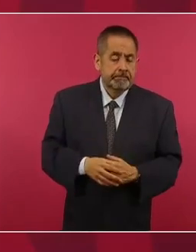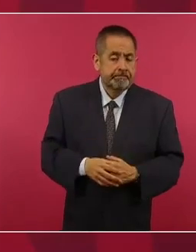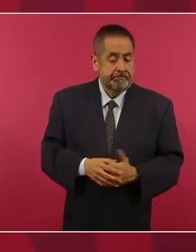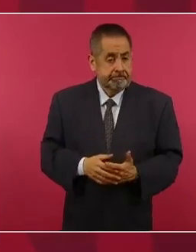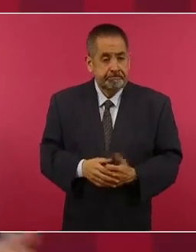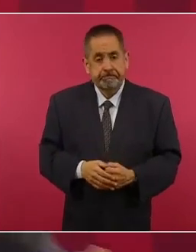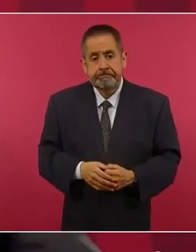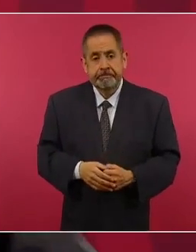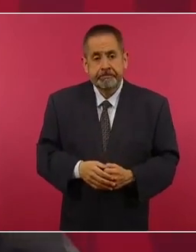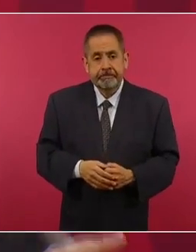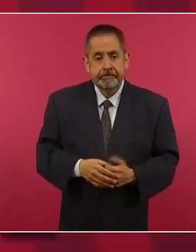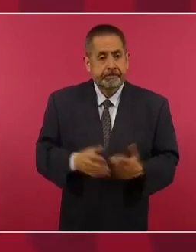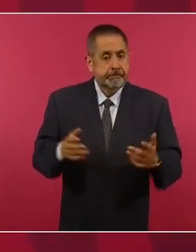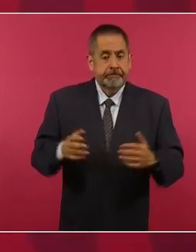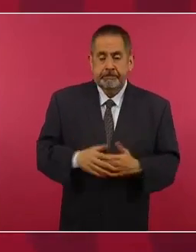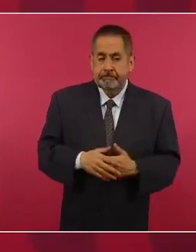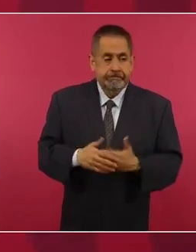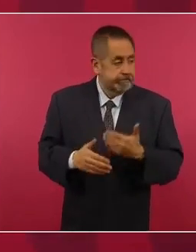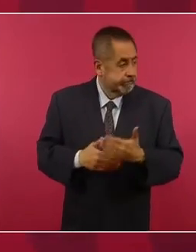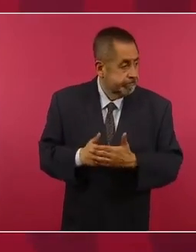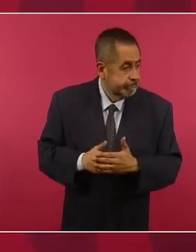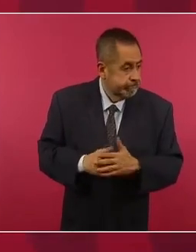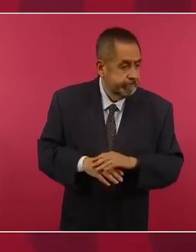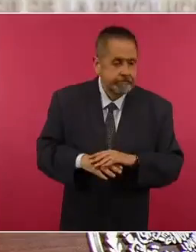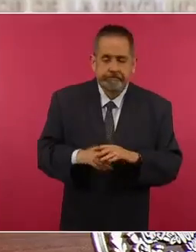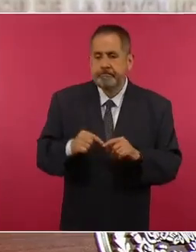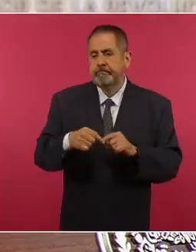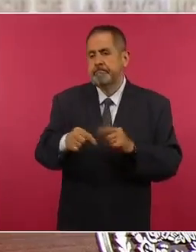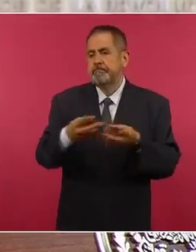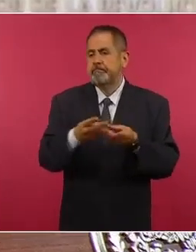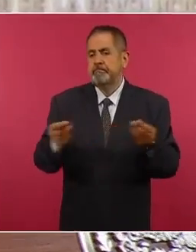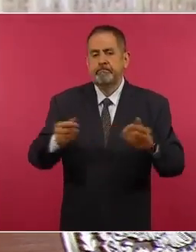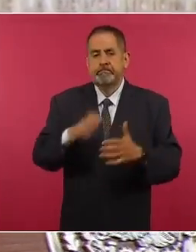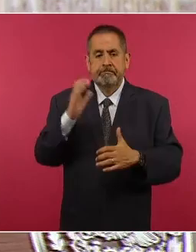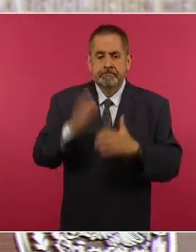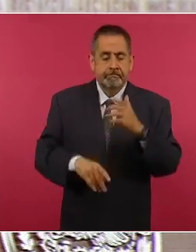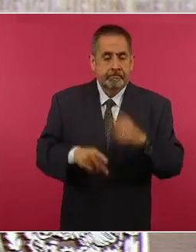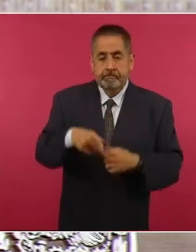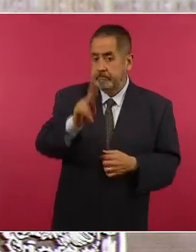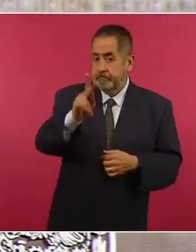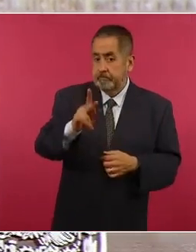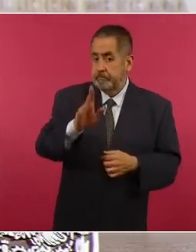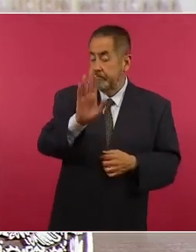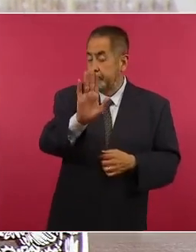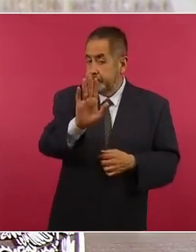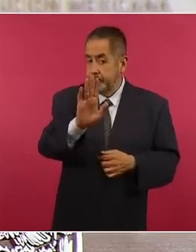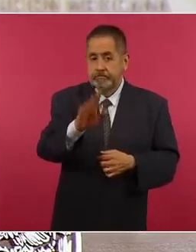Entonces, ya estamos saliendo, pero no podemos